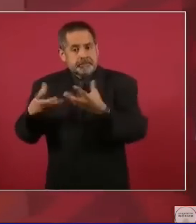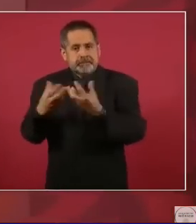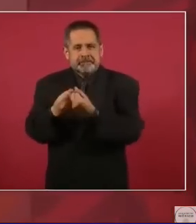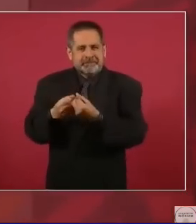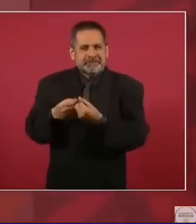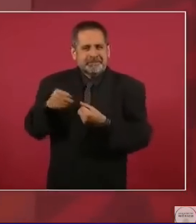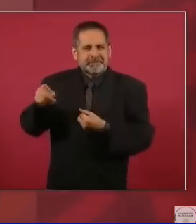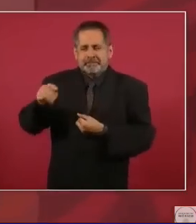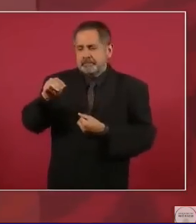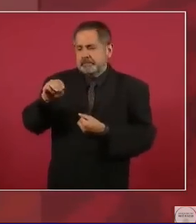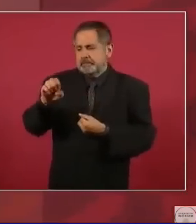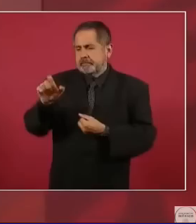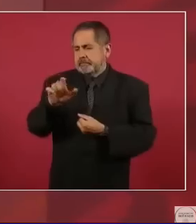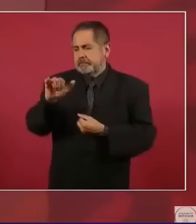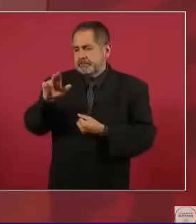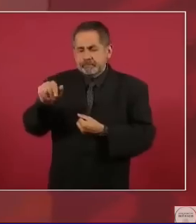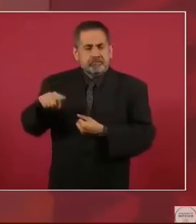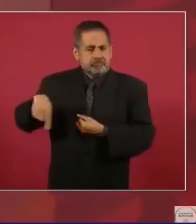estaban a favor